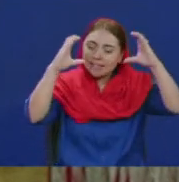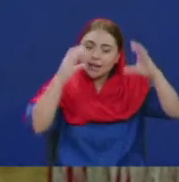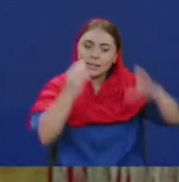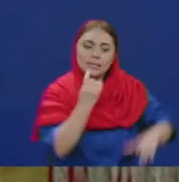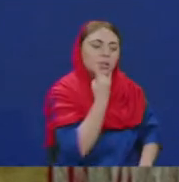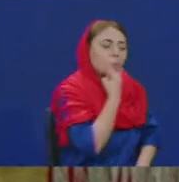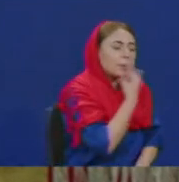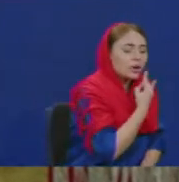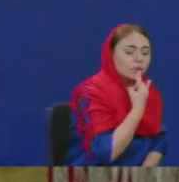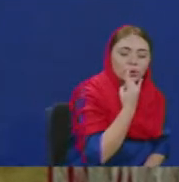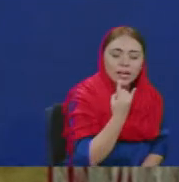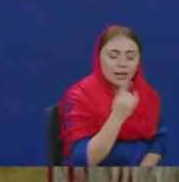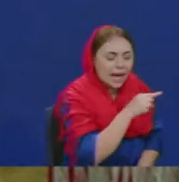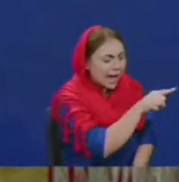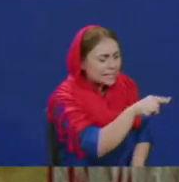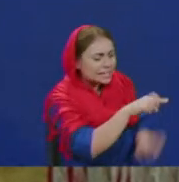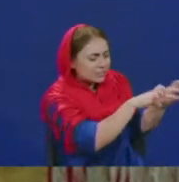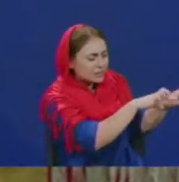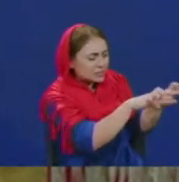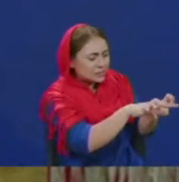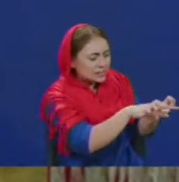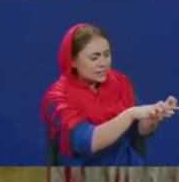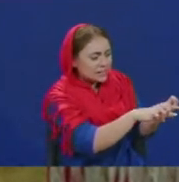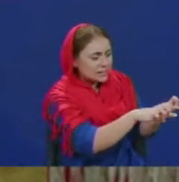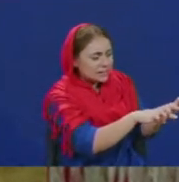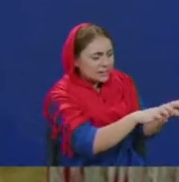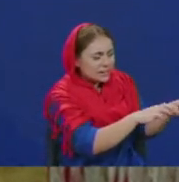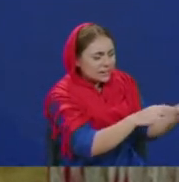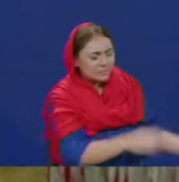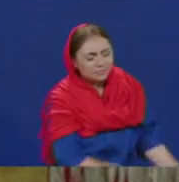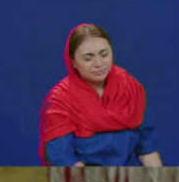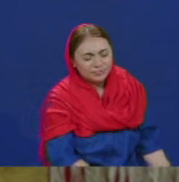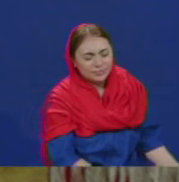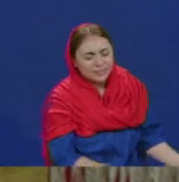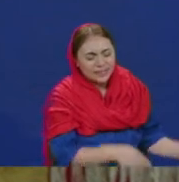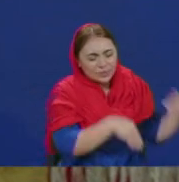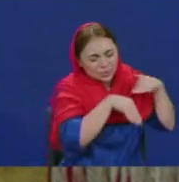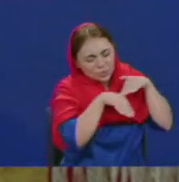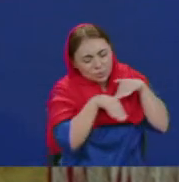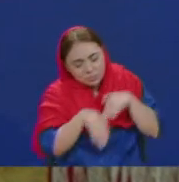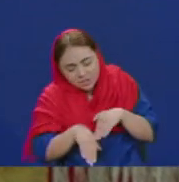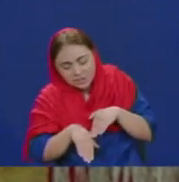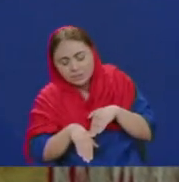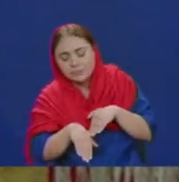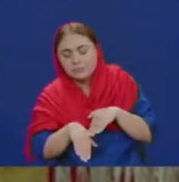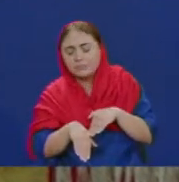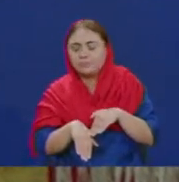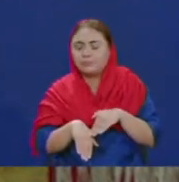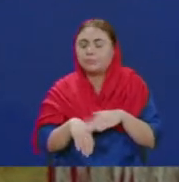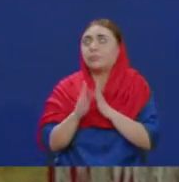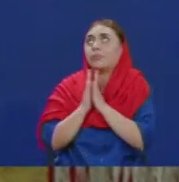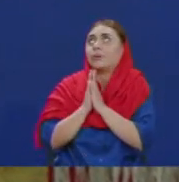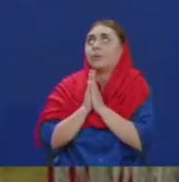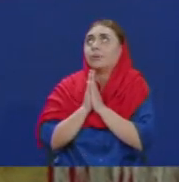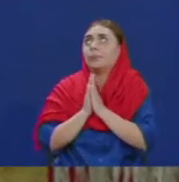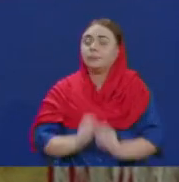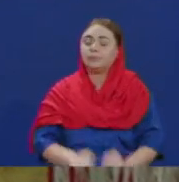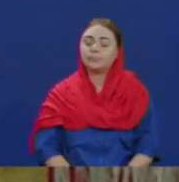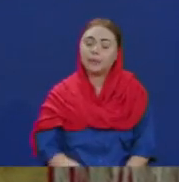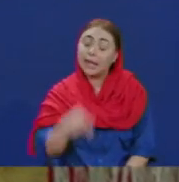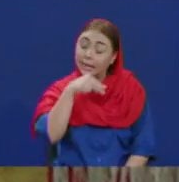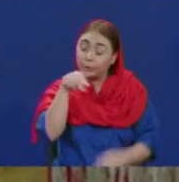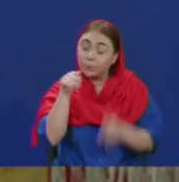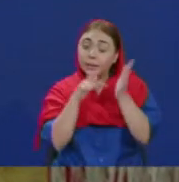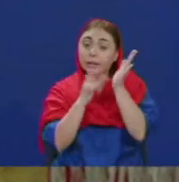ofendido. Y de esa manera podamos cumplir el mandato por ti dado. En el